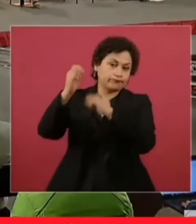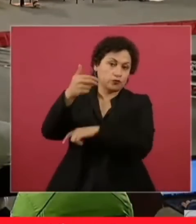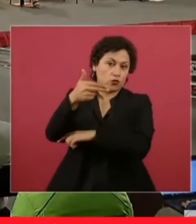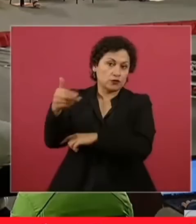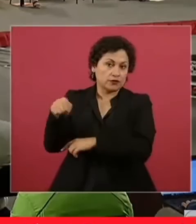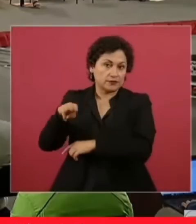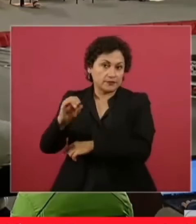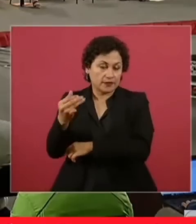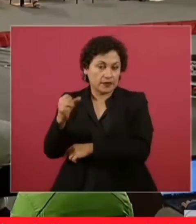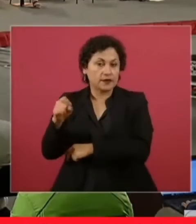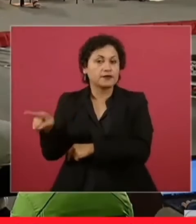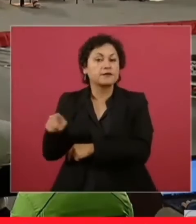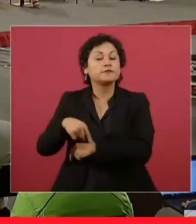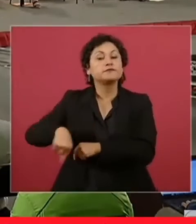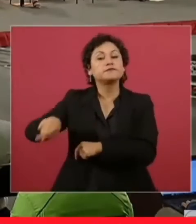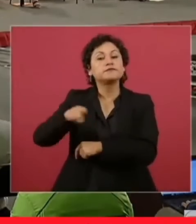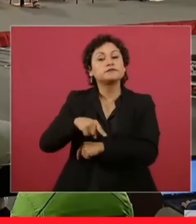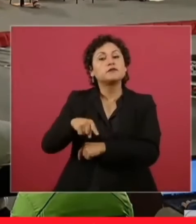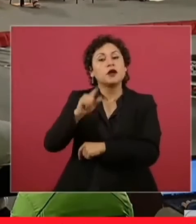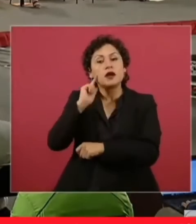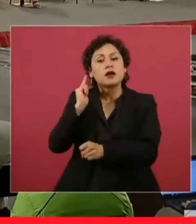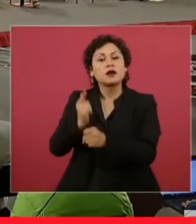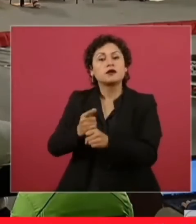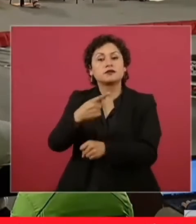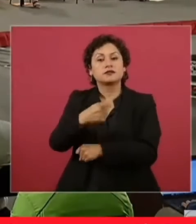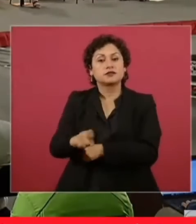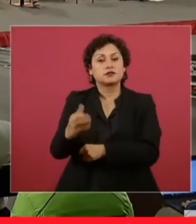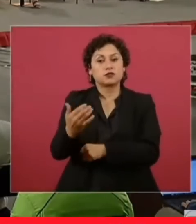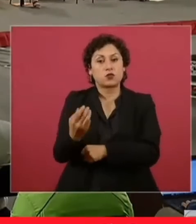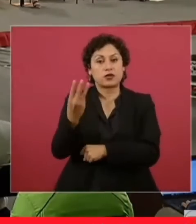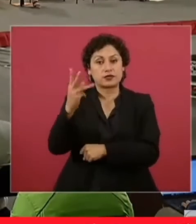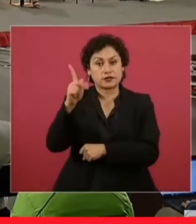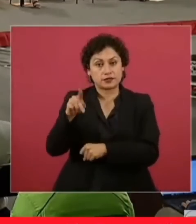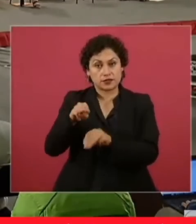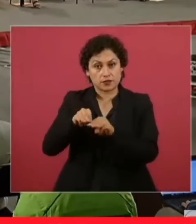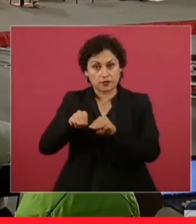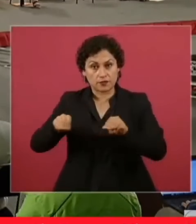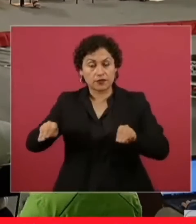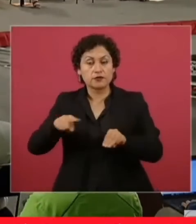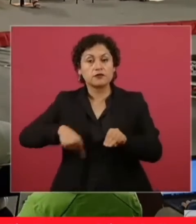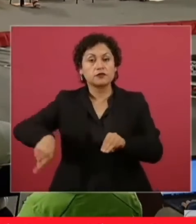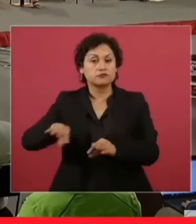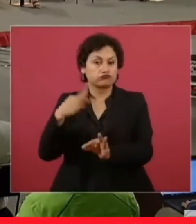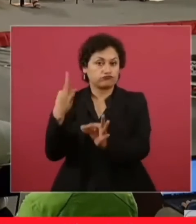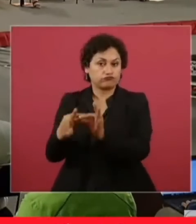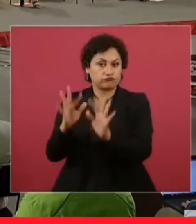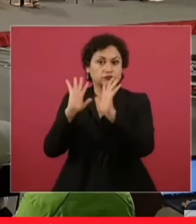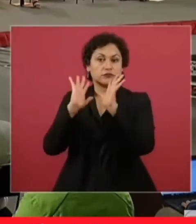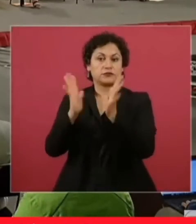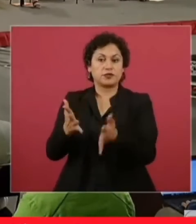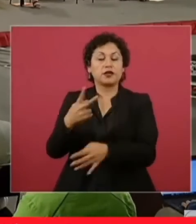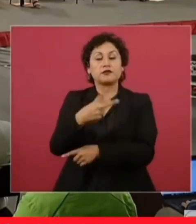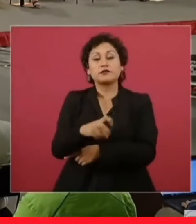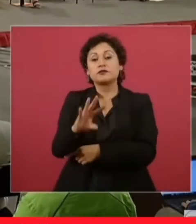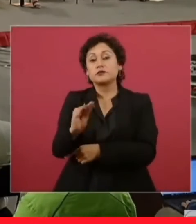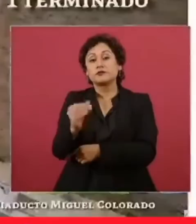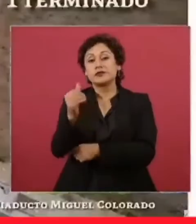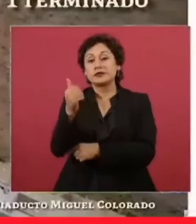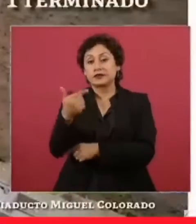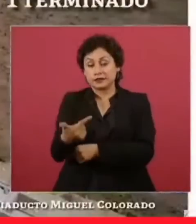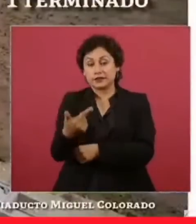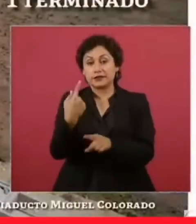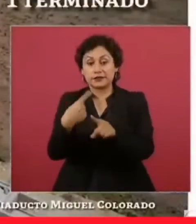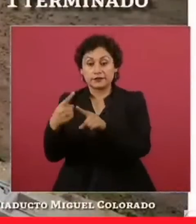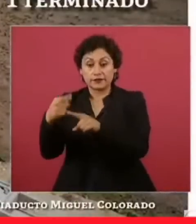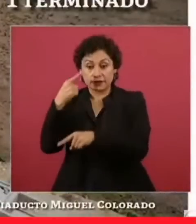se registra 156 kilómetros de vía terminada y están concluidas 297